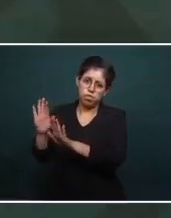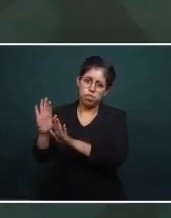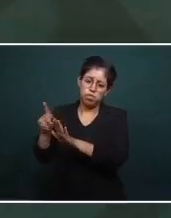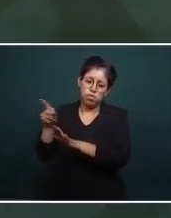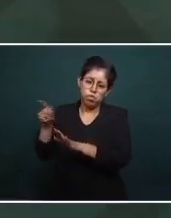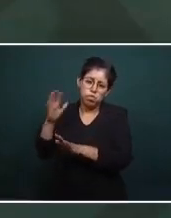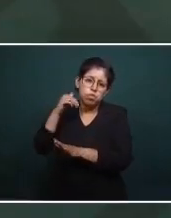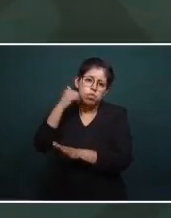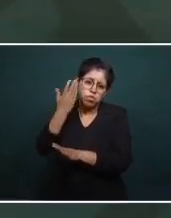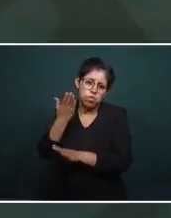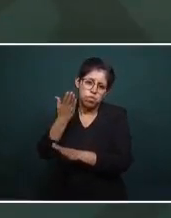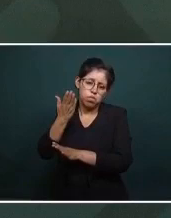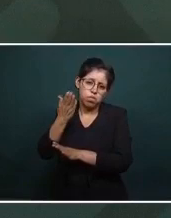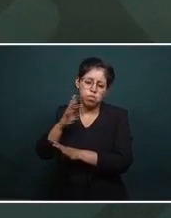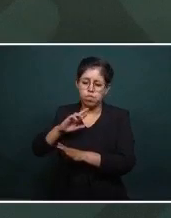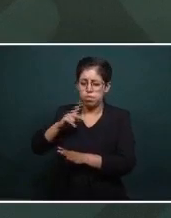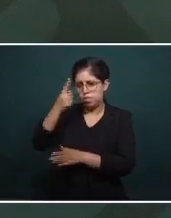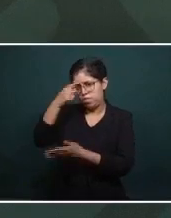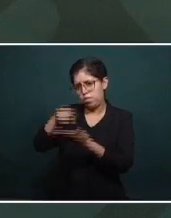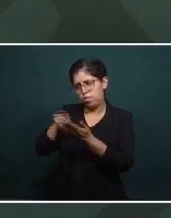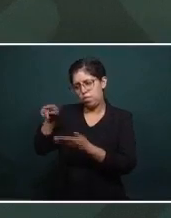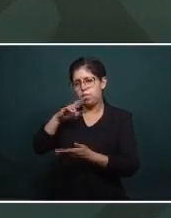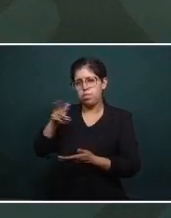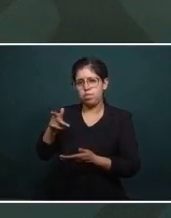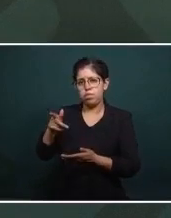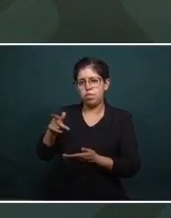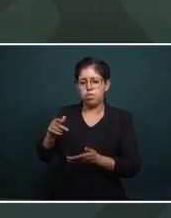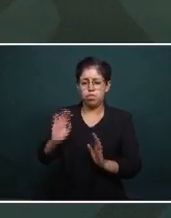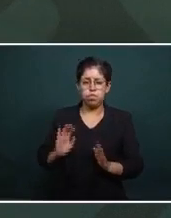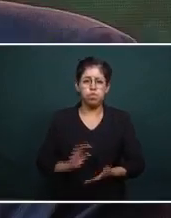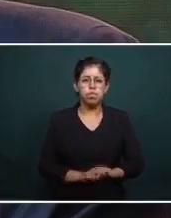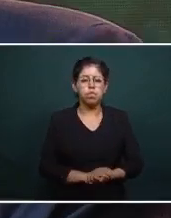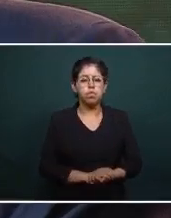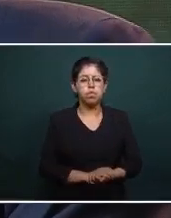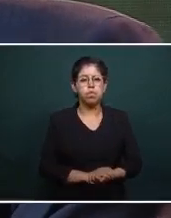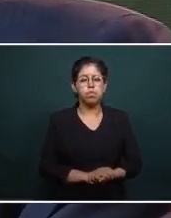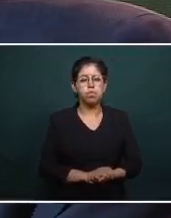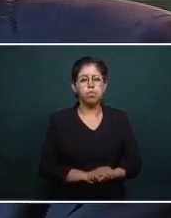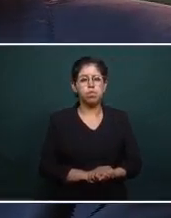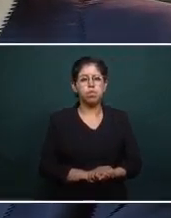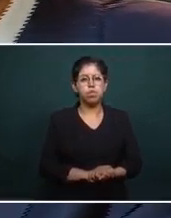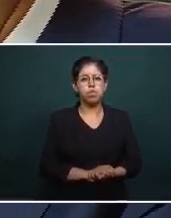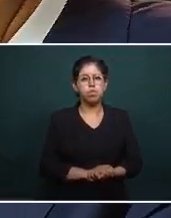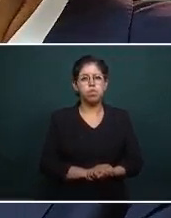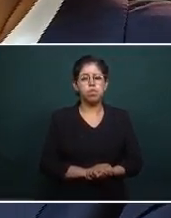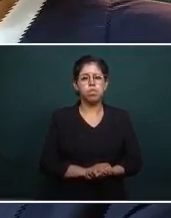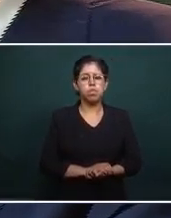conviene, y no descarto el que